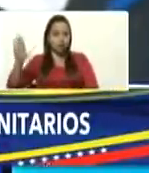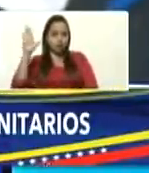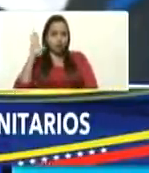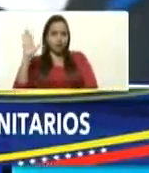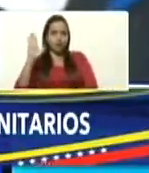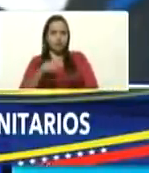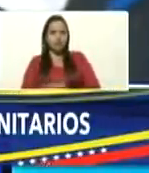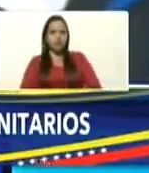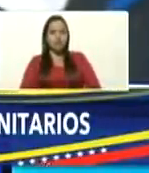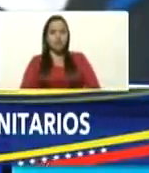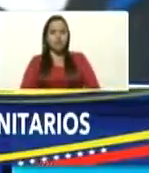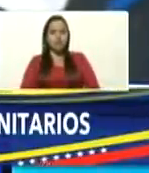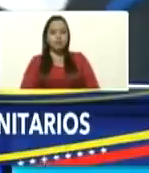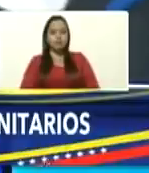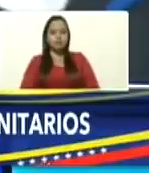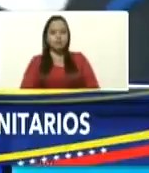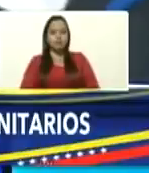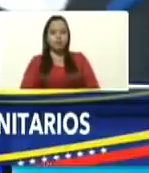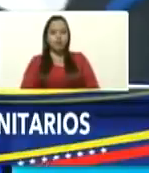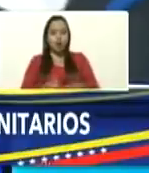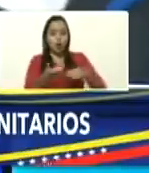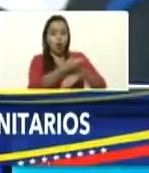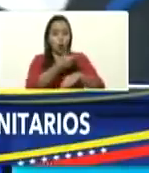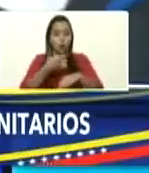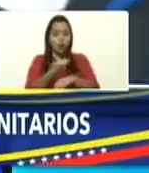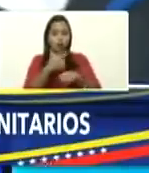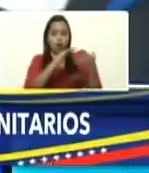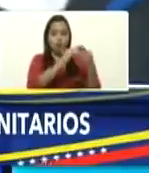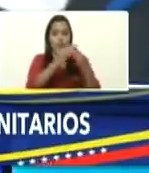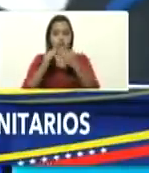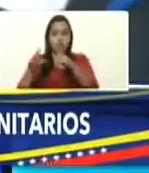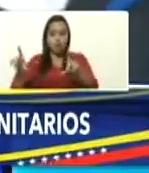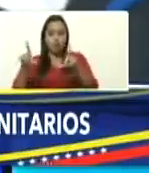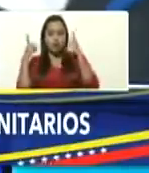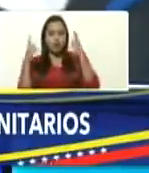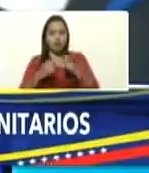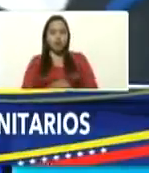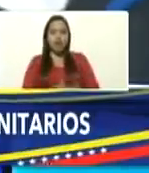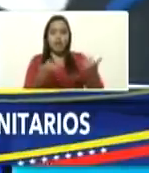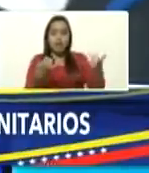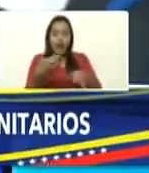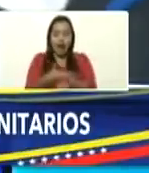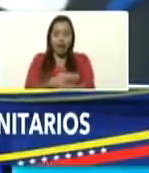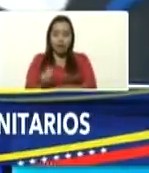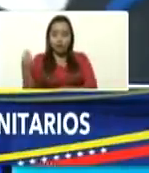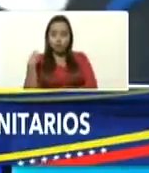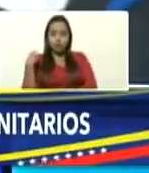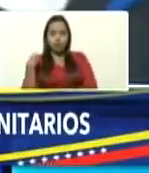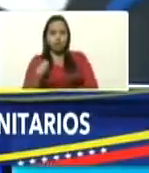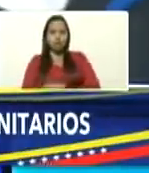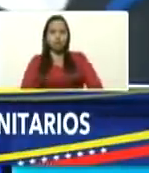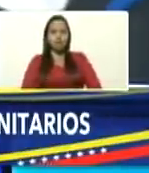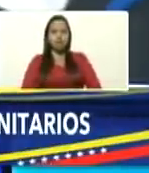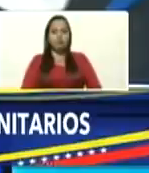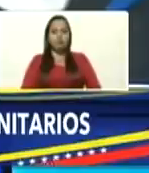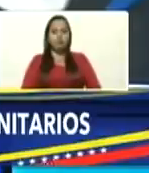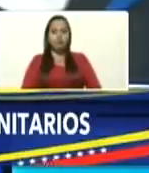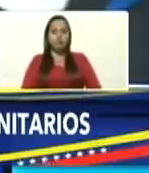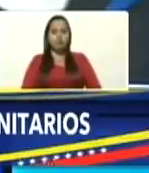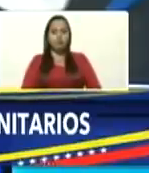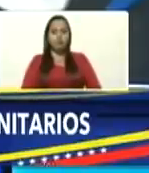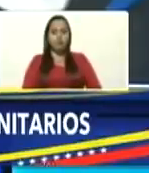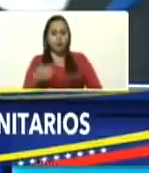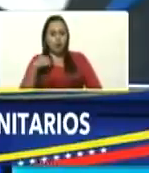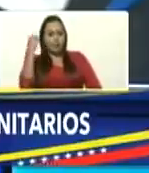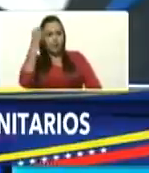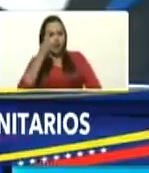juramentación de los gobiernos comunitarios de La Guaira. Ya él me había hablado y me parece que es